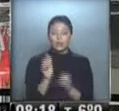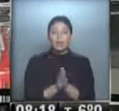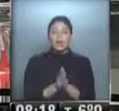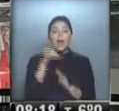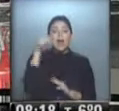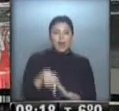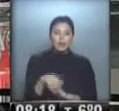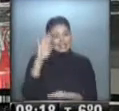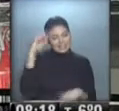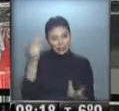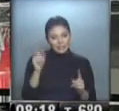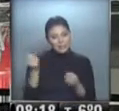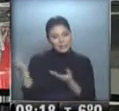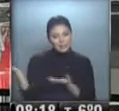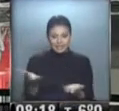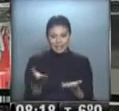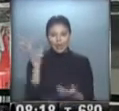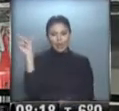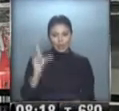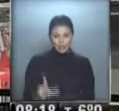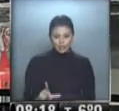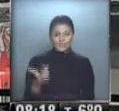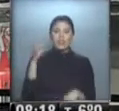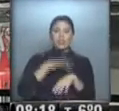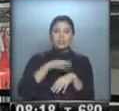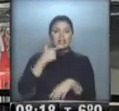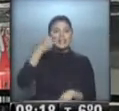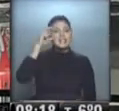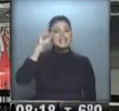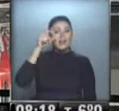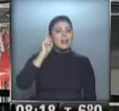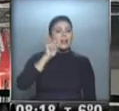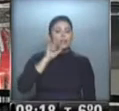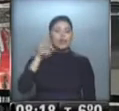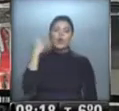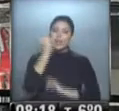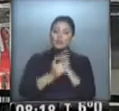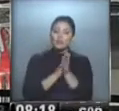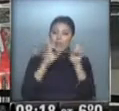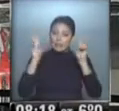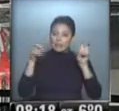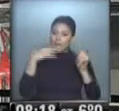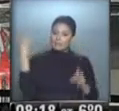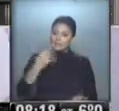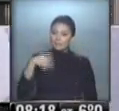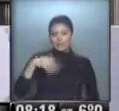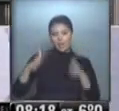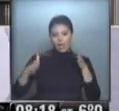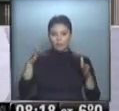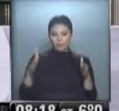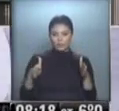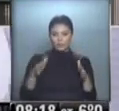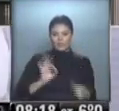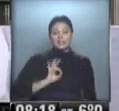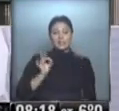vamos a saludar y darle la bienvenida como todos los lunes al doctor sergio es nieve hoy nos están hablando de un tema bien de esta época